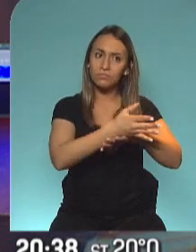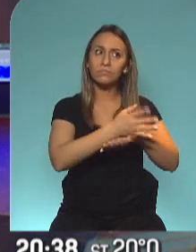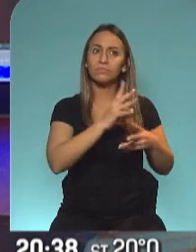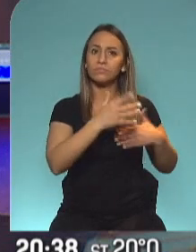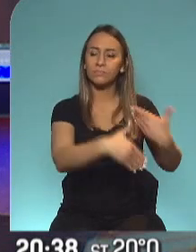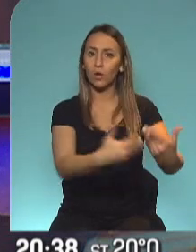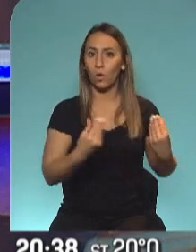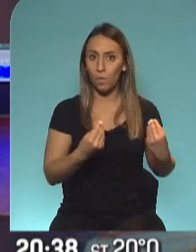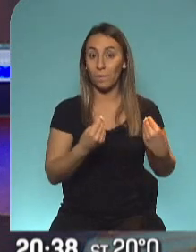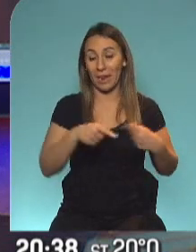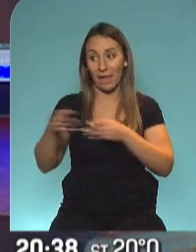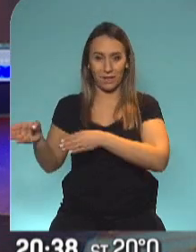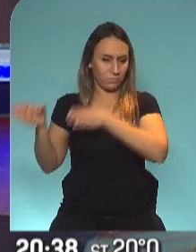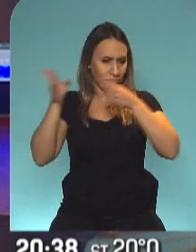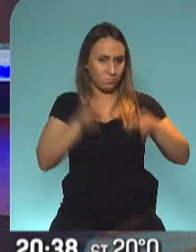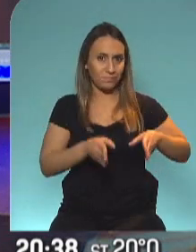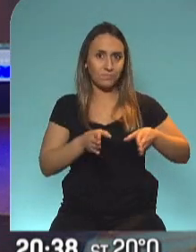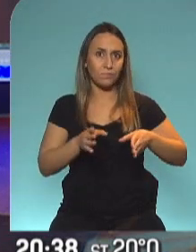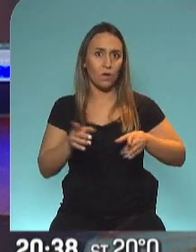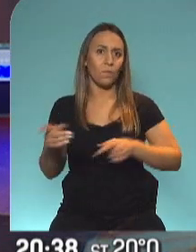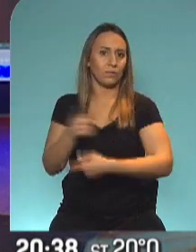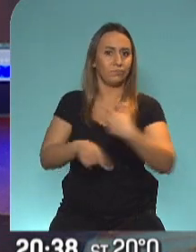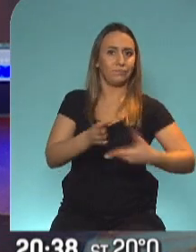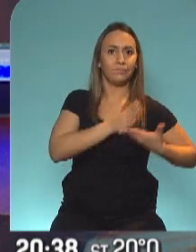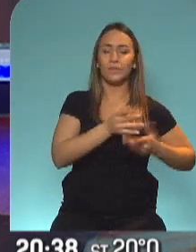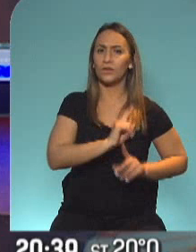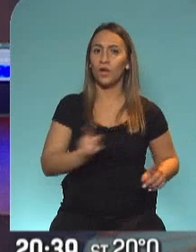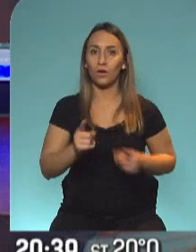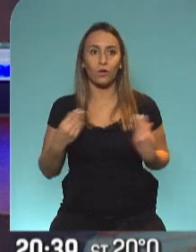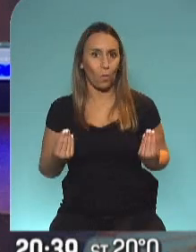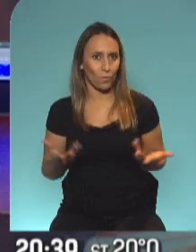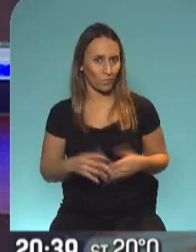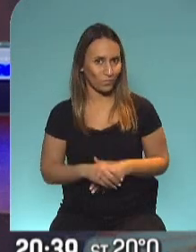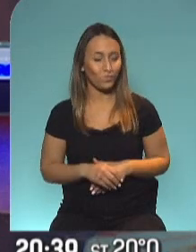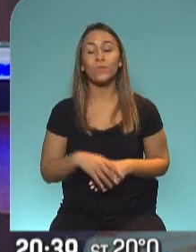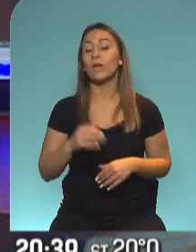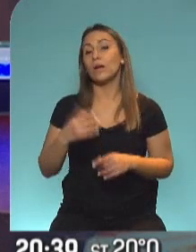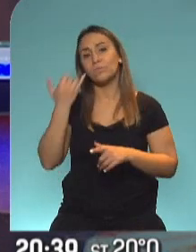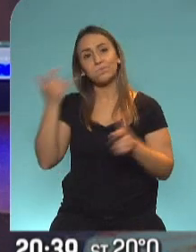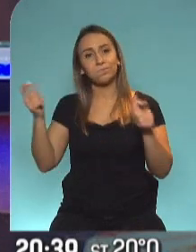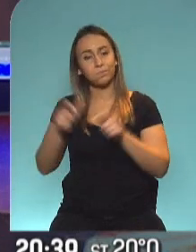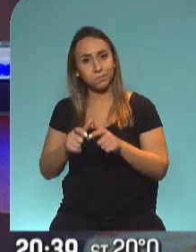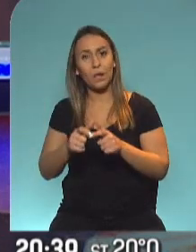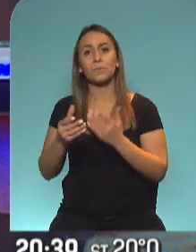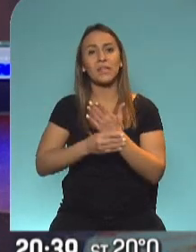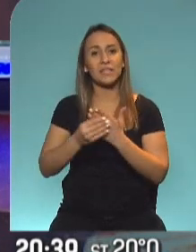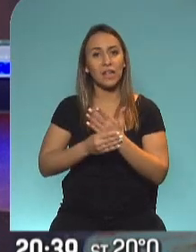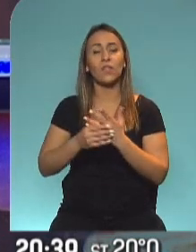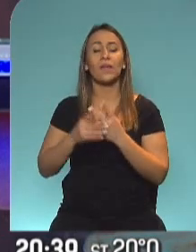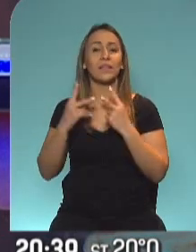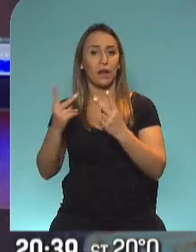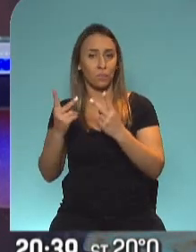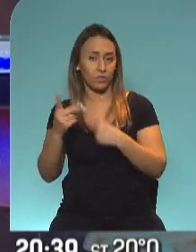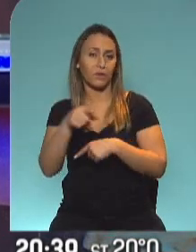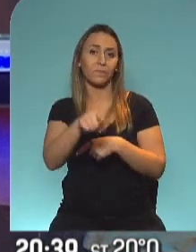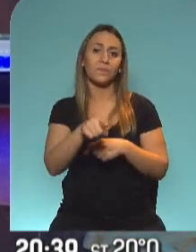retroceso de fase, una marcha atrás. Después de la reunión de transporte de Nación, de Provincia y de Ciudad de Buenos Aires,